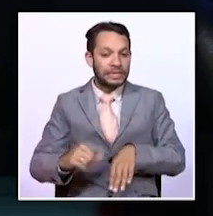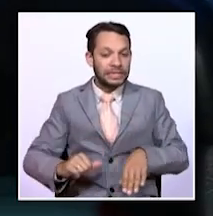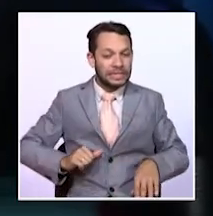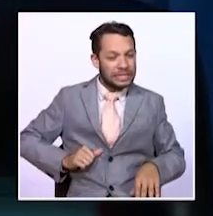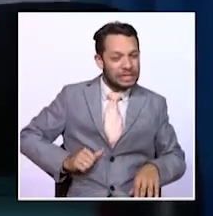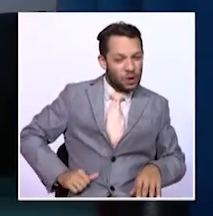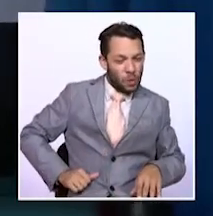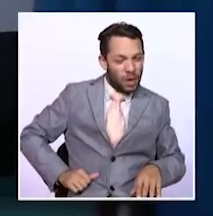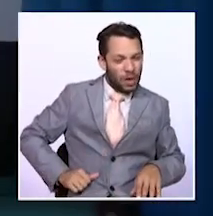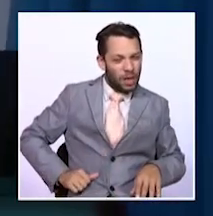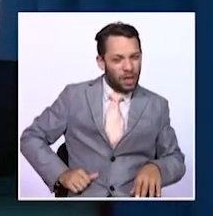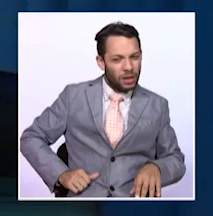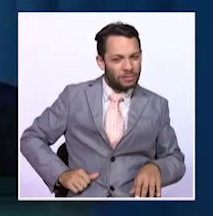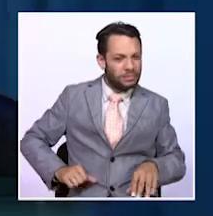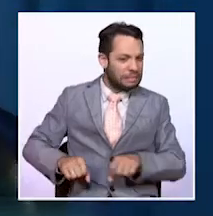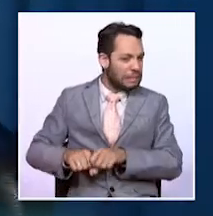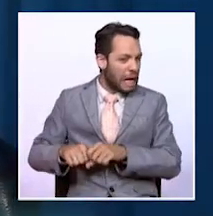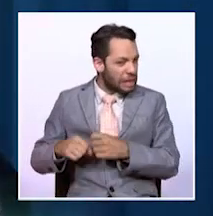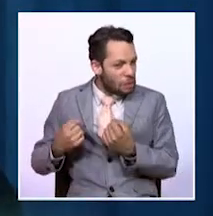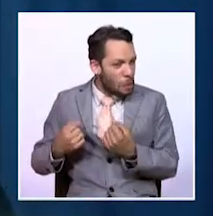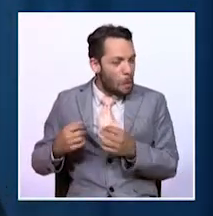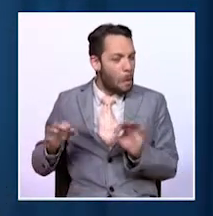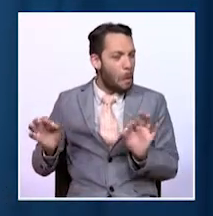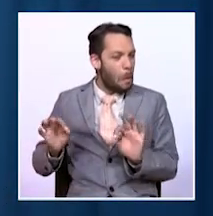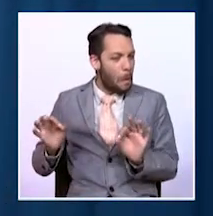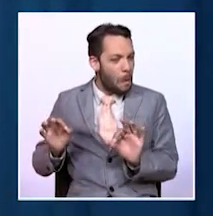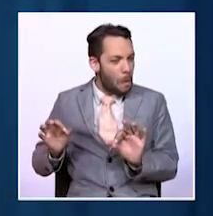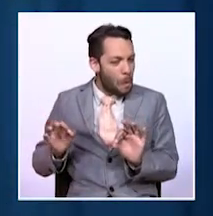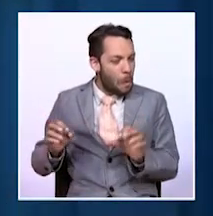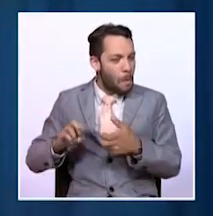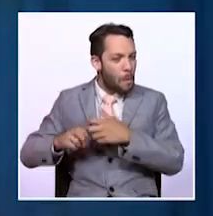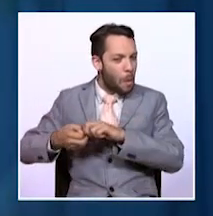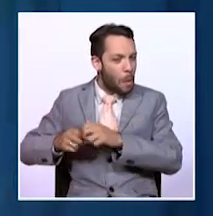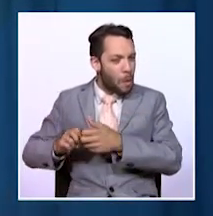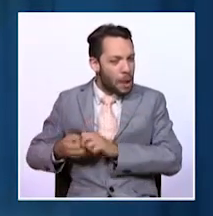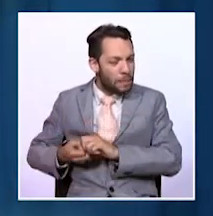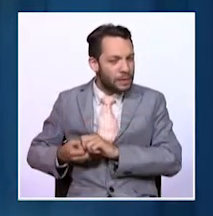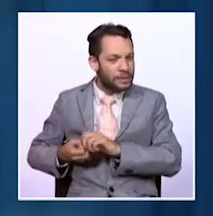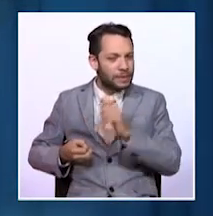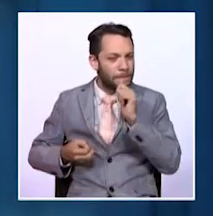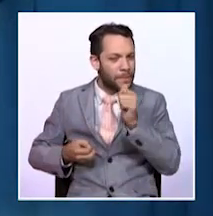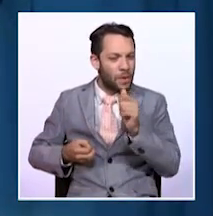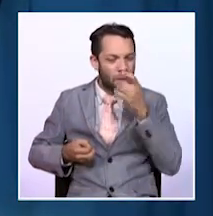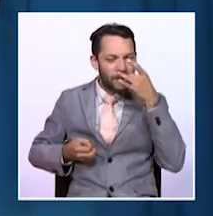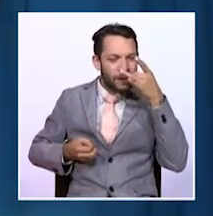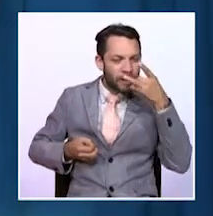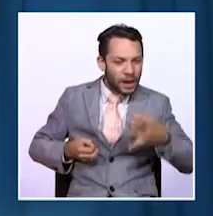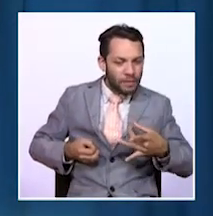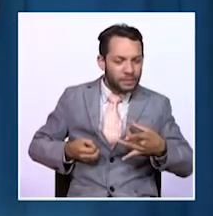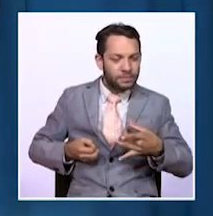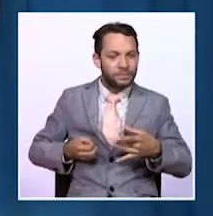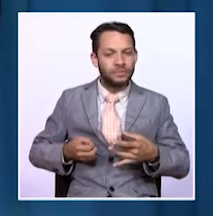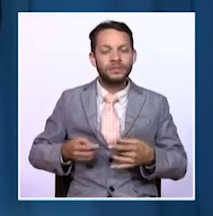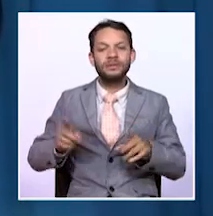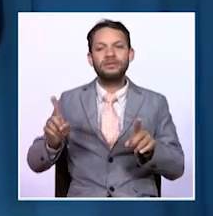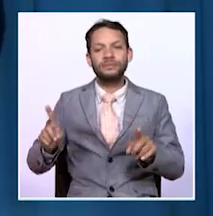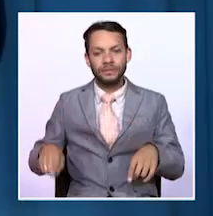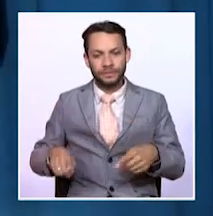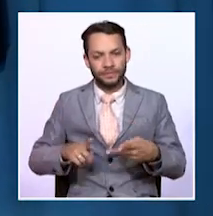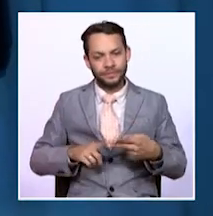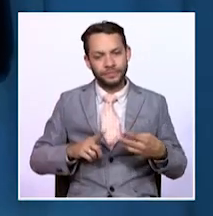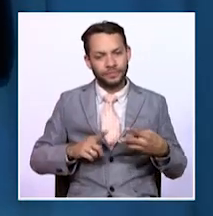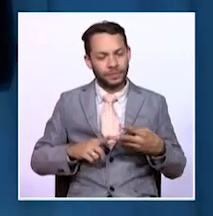que nos indiquen que hayan nefropatías crónicas. Tomamos el aire y vemos